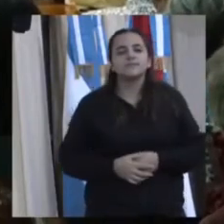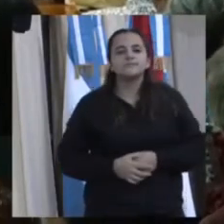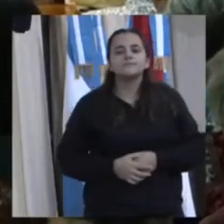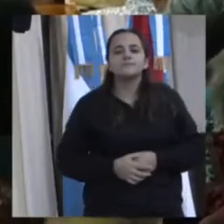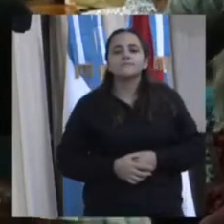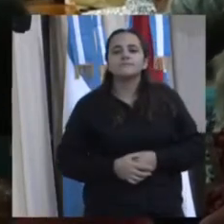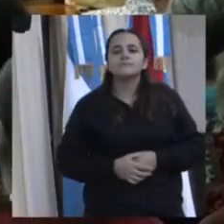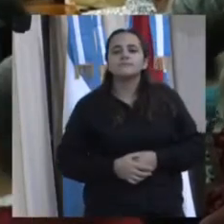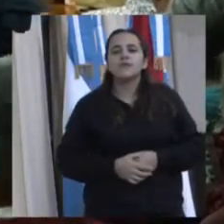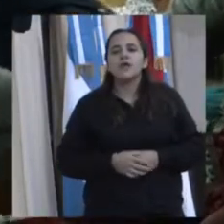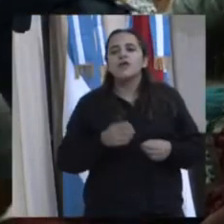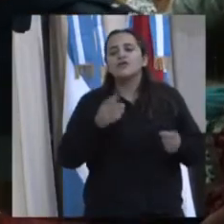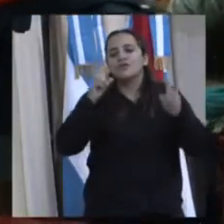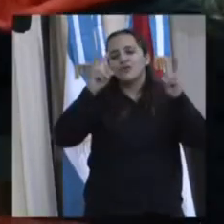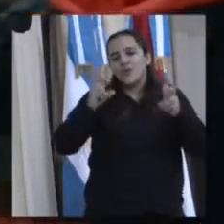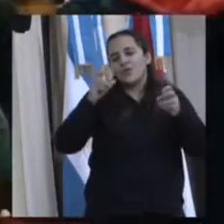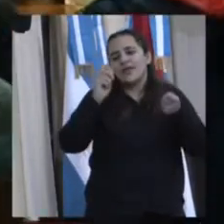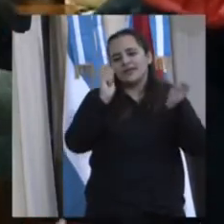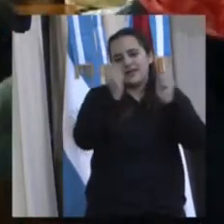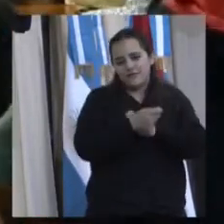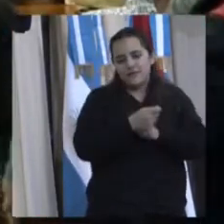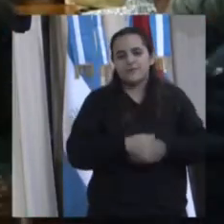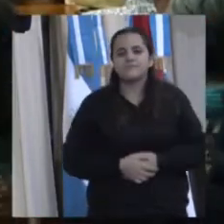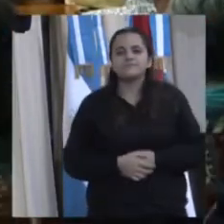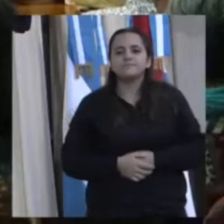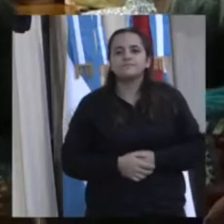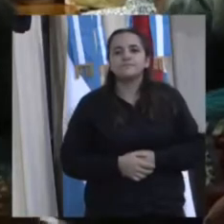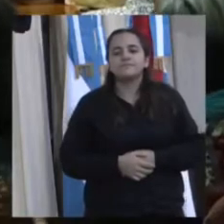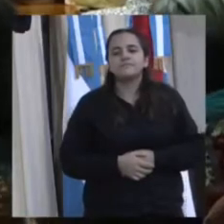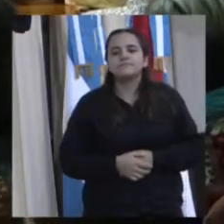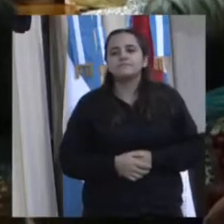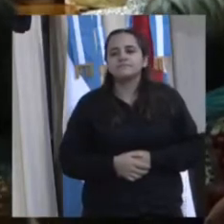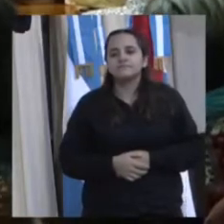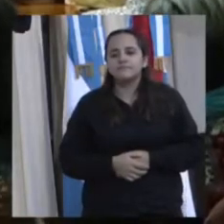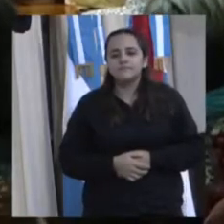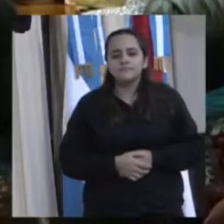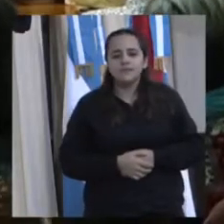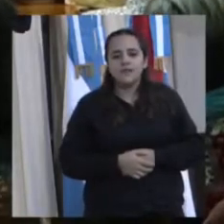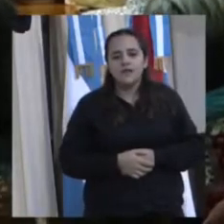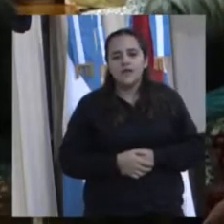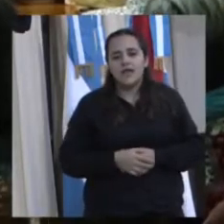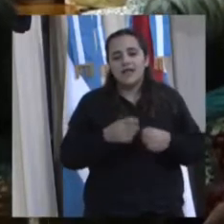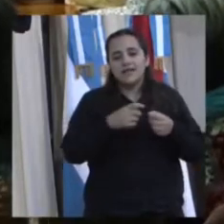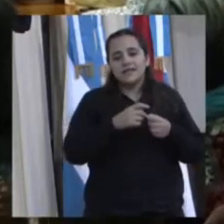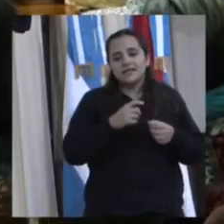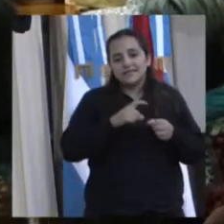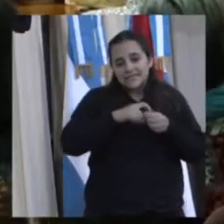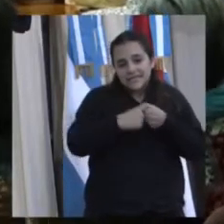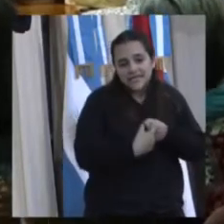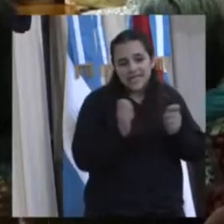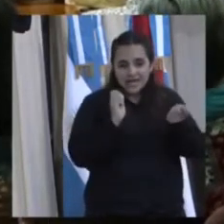los acontecimientos de la Reforma, ¿no? La prensa obrera del 18, en la línea del sindicalismo revolucionario,